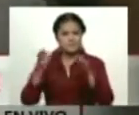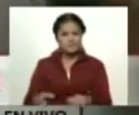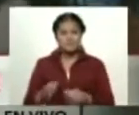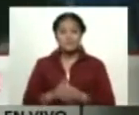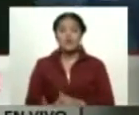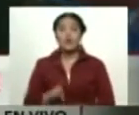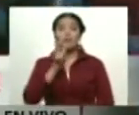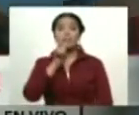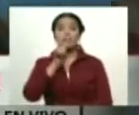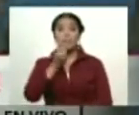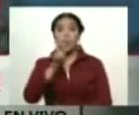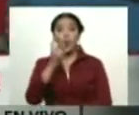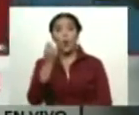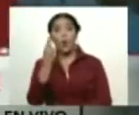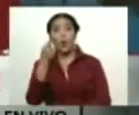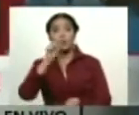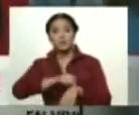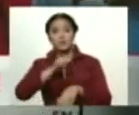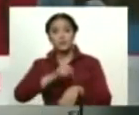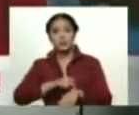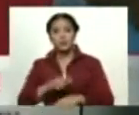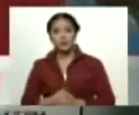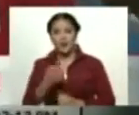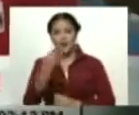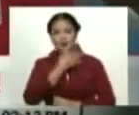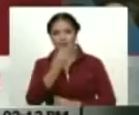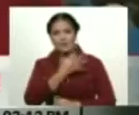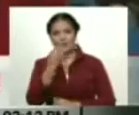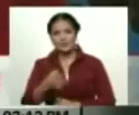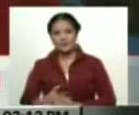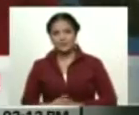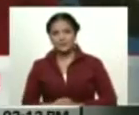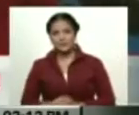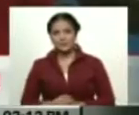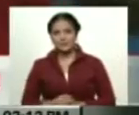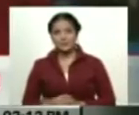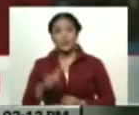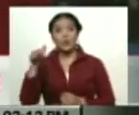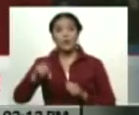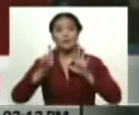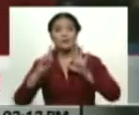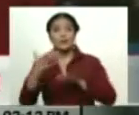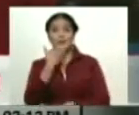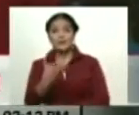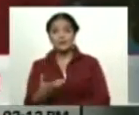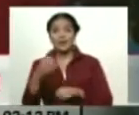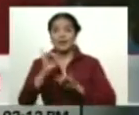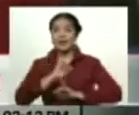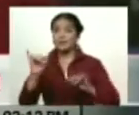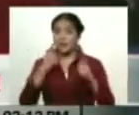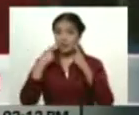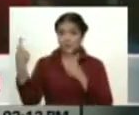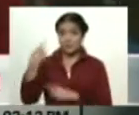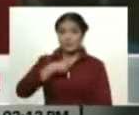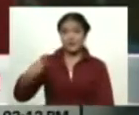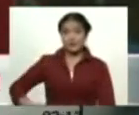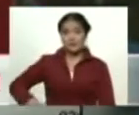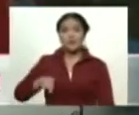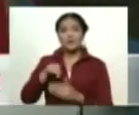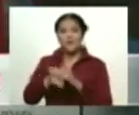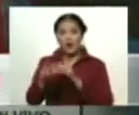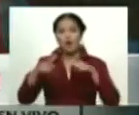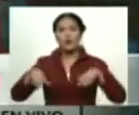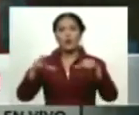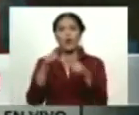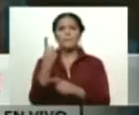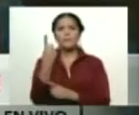las 2 y 11 minutos de la tarde de este 6 de diciembre, ya el presidente Nicolás Maduro se encuentra en el primer punto de la